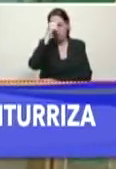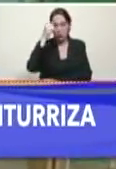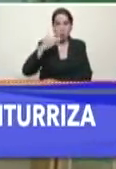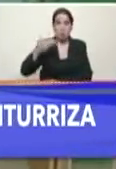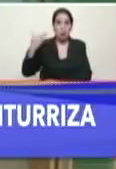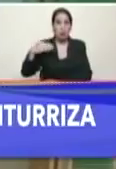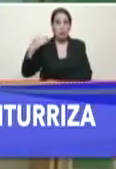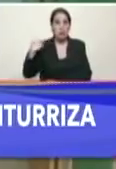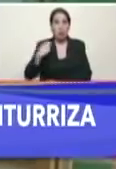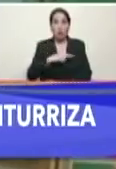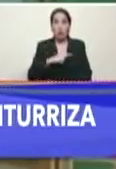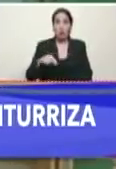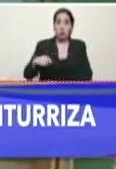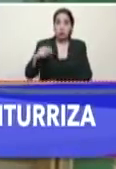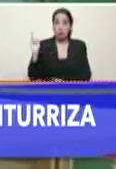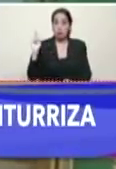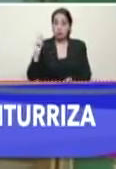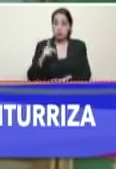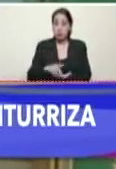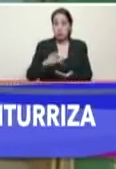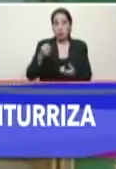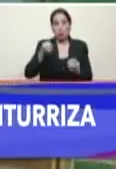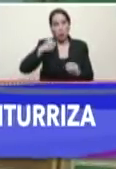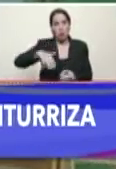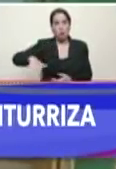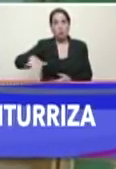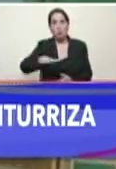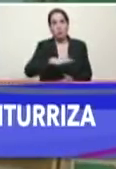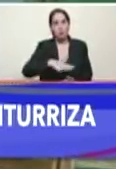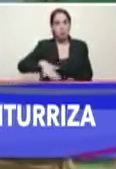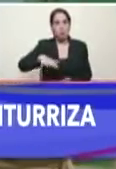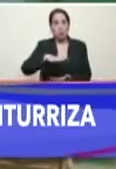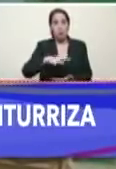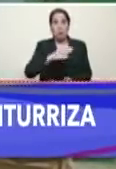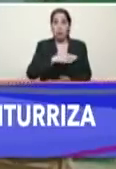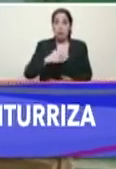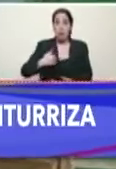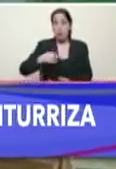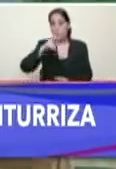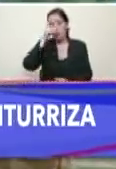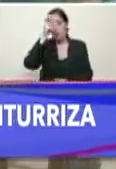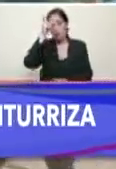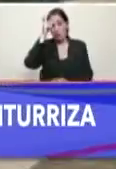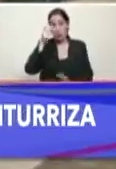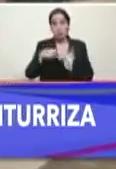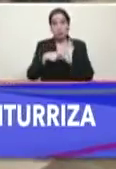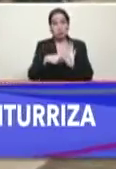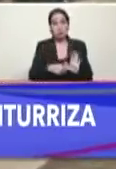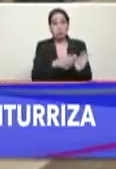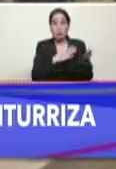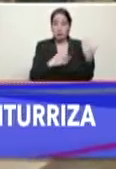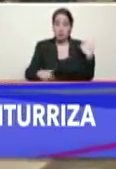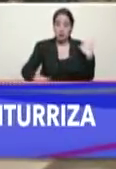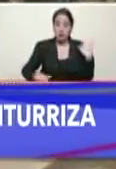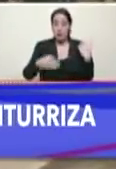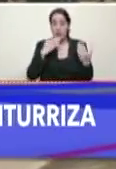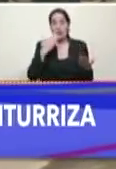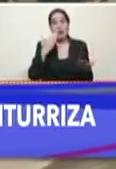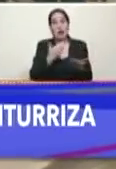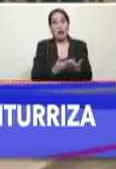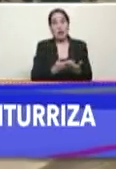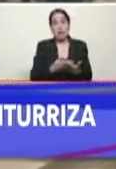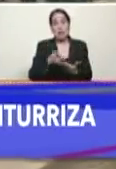nosotros, bueno, estuvimos aquí con nuestro pueblo, el domingo de resurrección, y queremos desde Falcón, presidente, también agradecerle. El día de